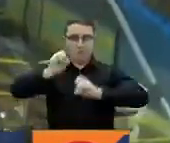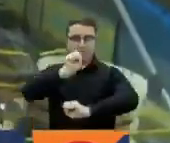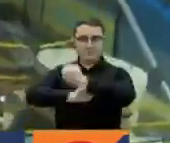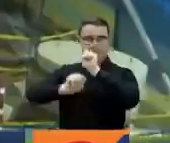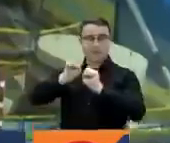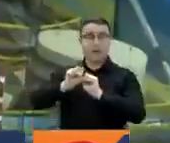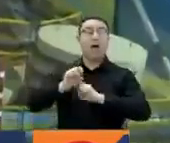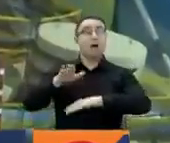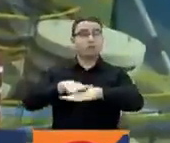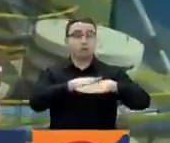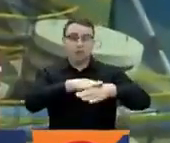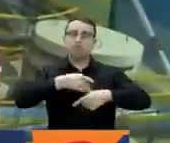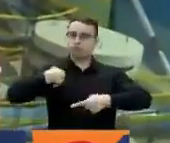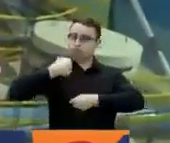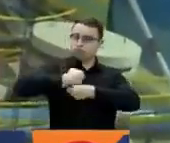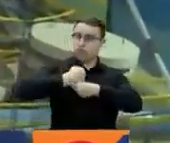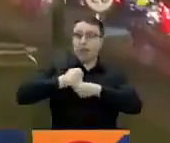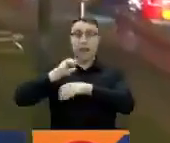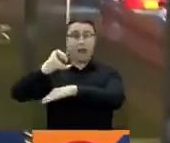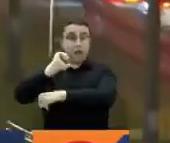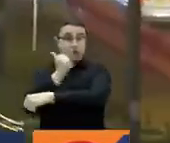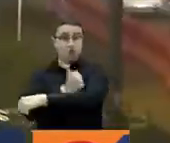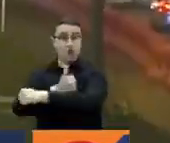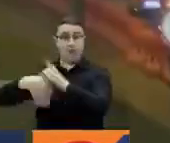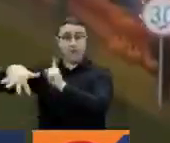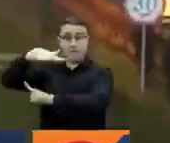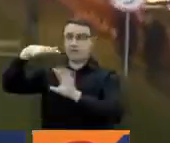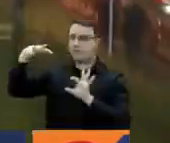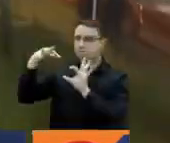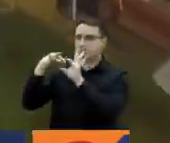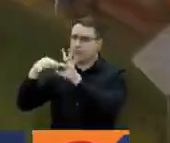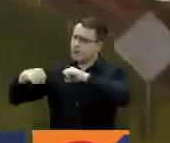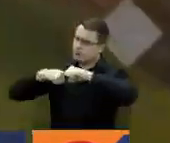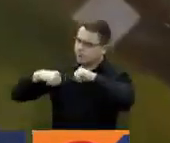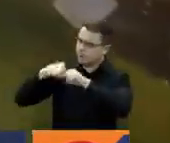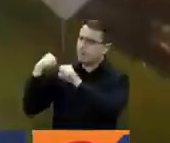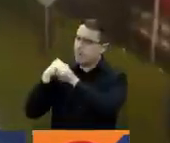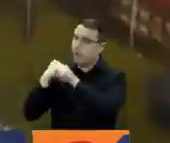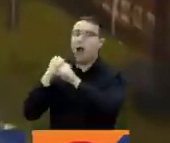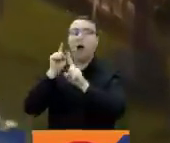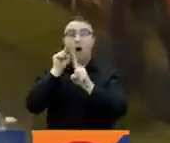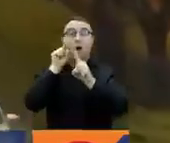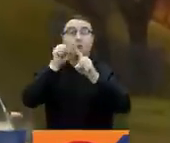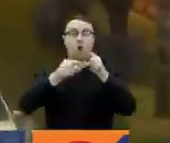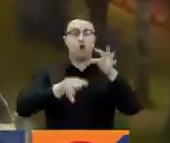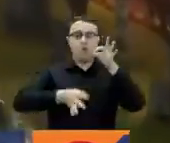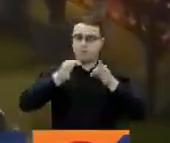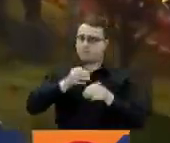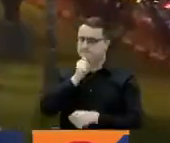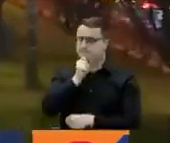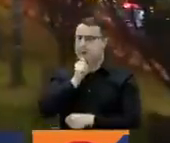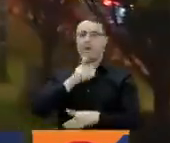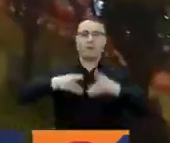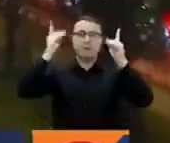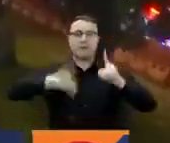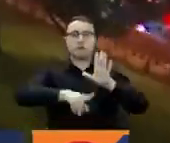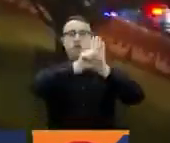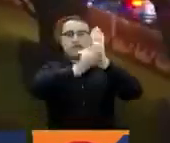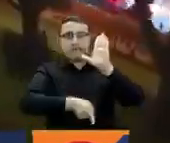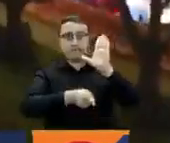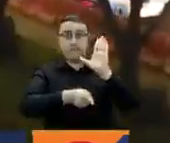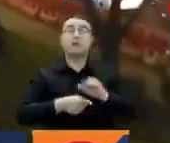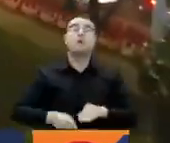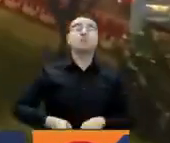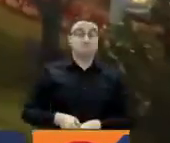las autoridades ambientales, que le dieron sin duda vía libre a la decisión del juez administrativo. Pues el director del IDU,